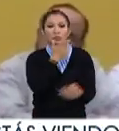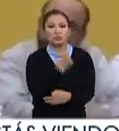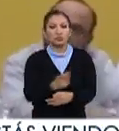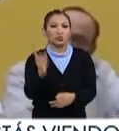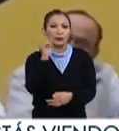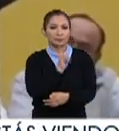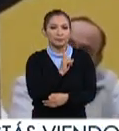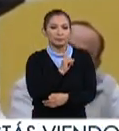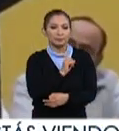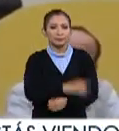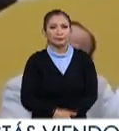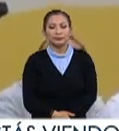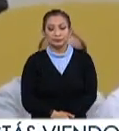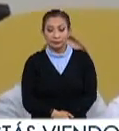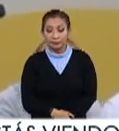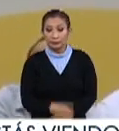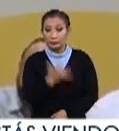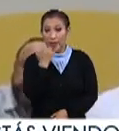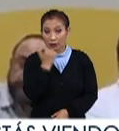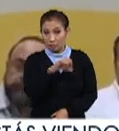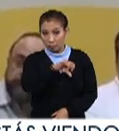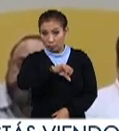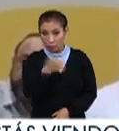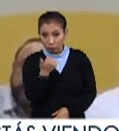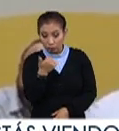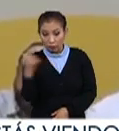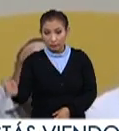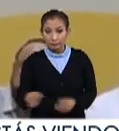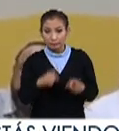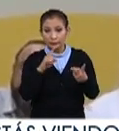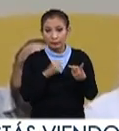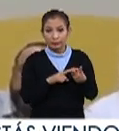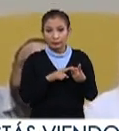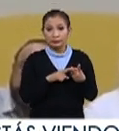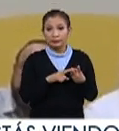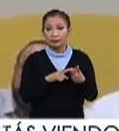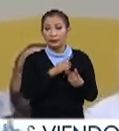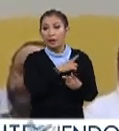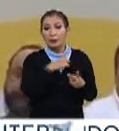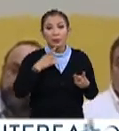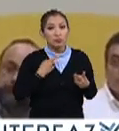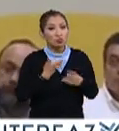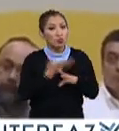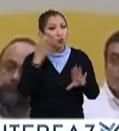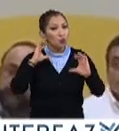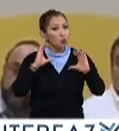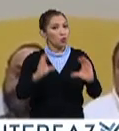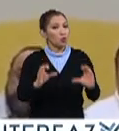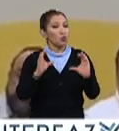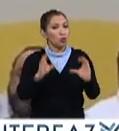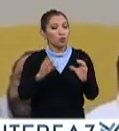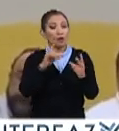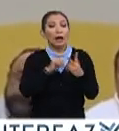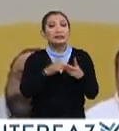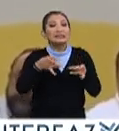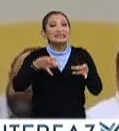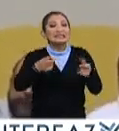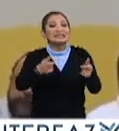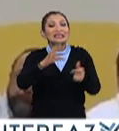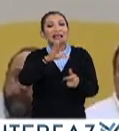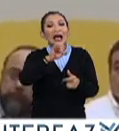todos. Y lo otro que tenemos que cuidar es la